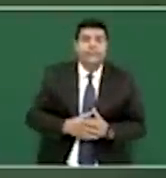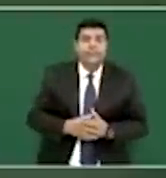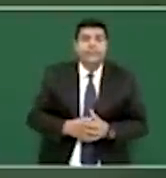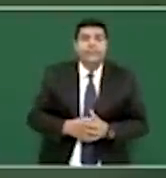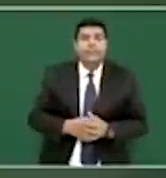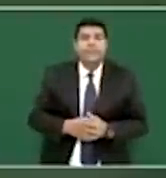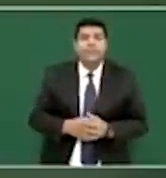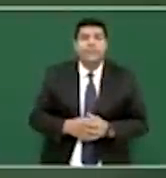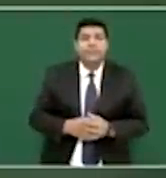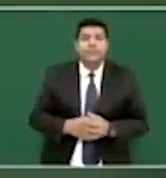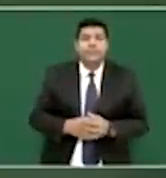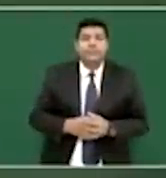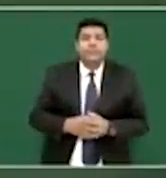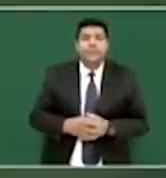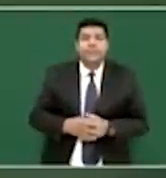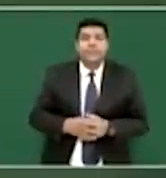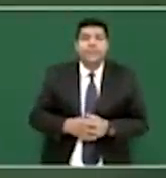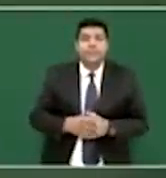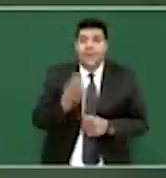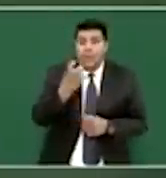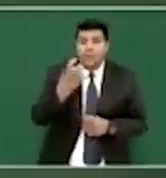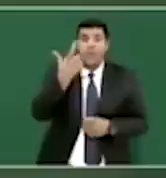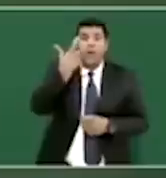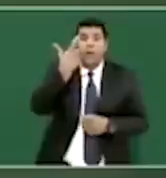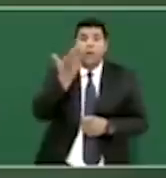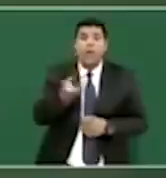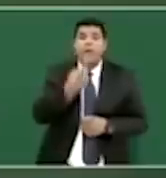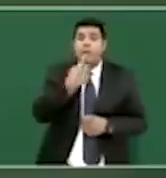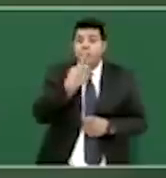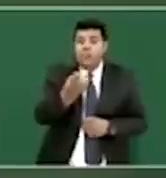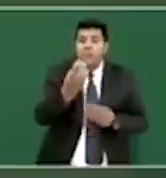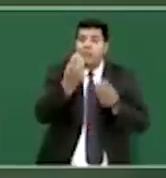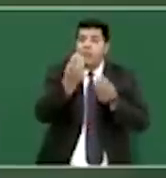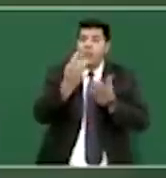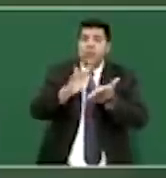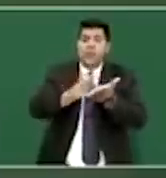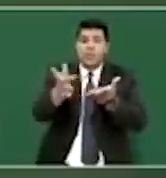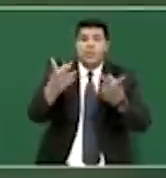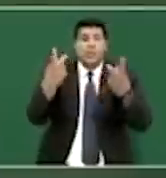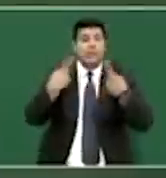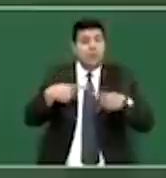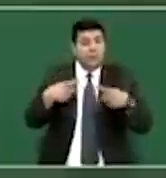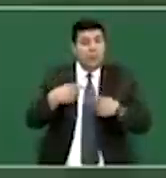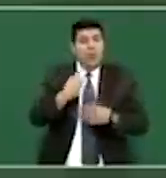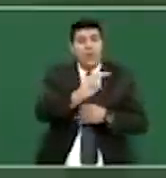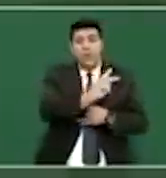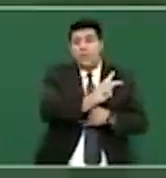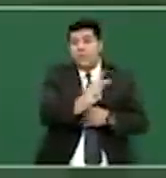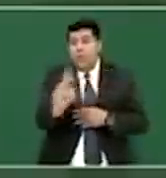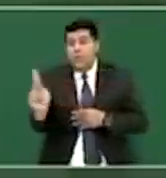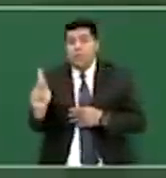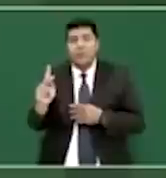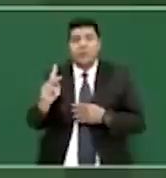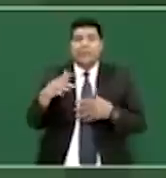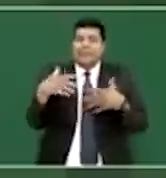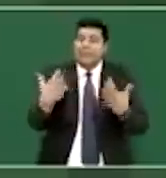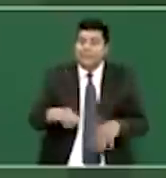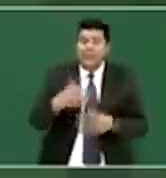Por eso, muchas gracias a la gente que hizo